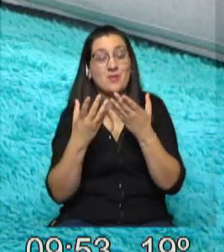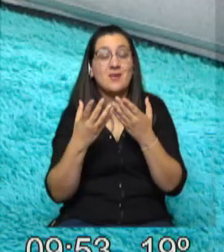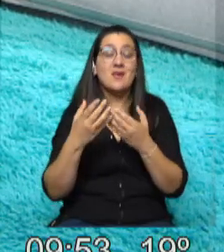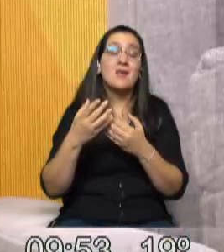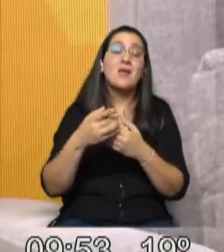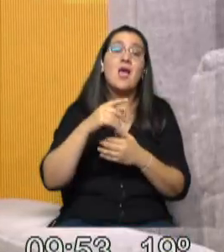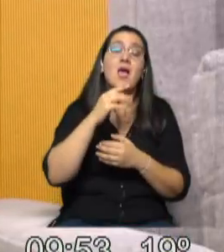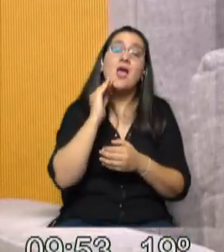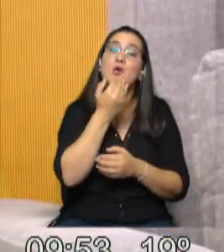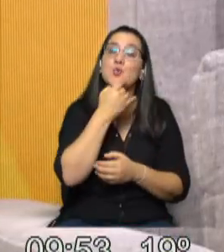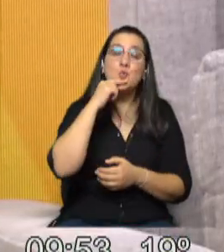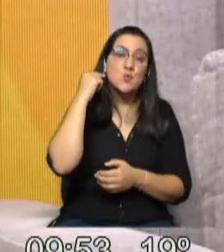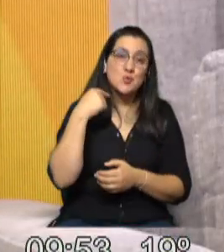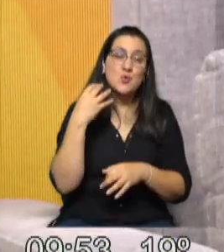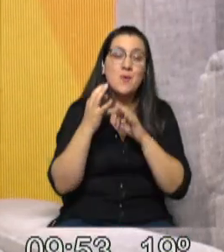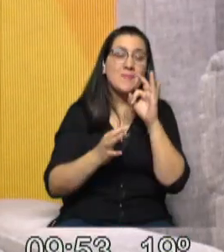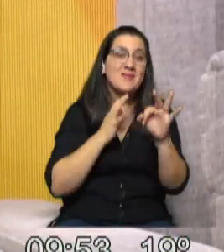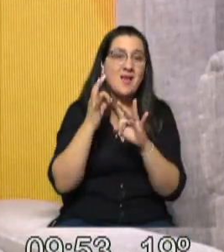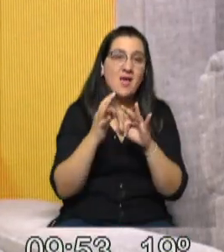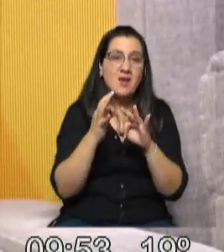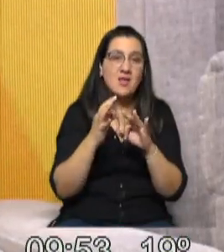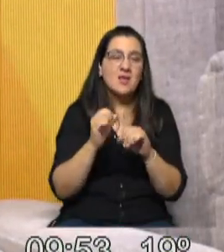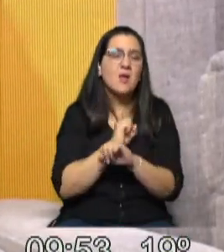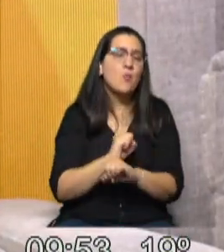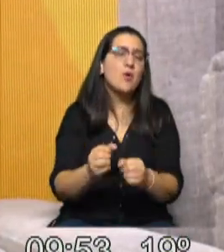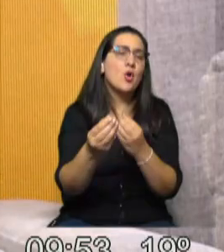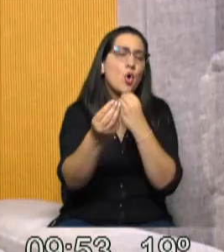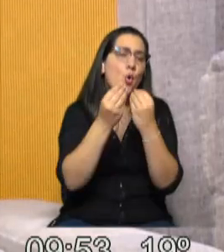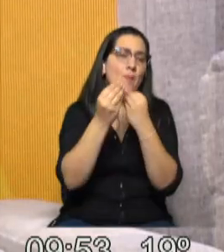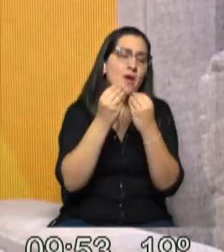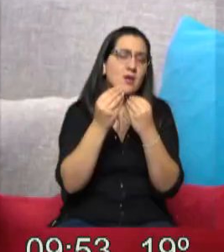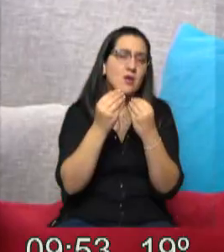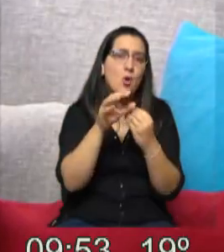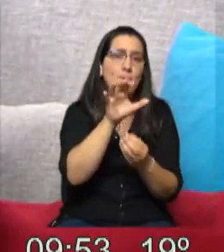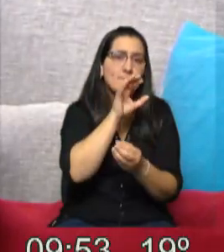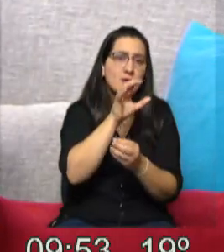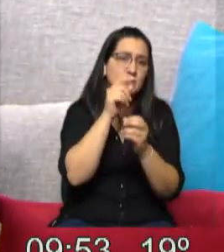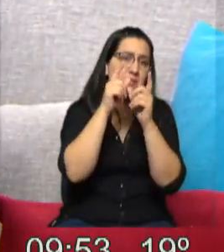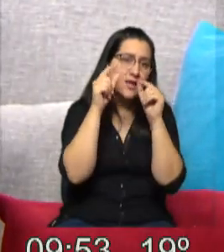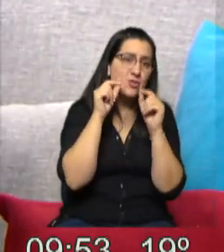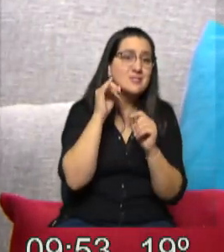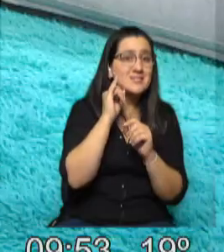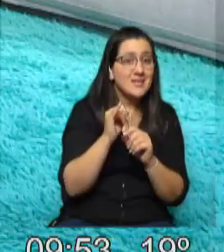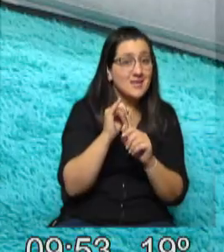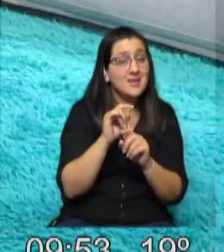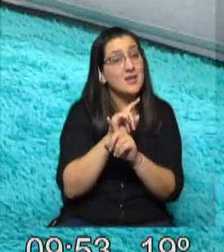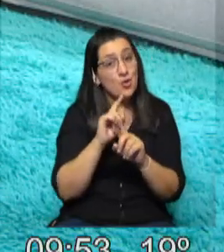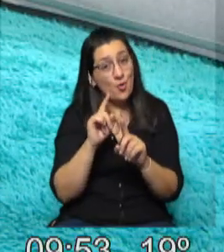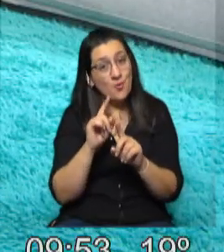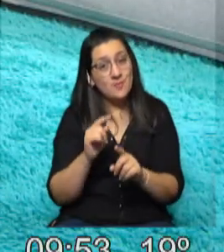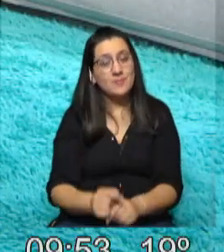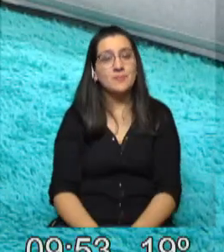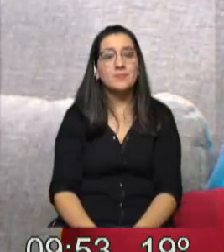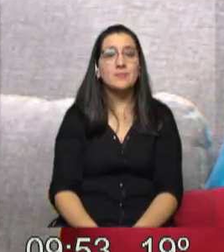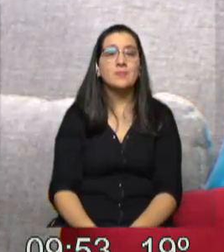a comprender qué cosas le podemos dar a de comer a nuestras mascotas y qué no, será también. Bienvenido. Exacto. Buen día. ¿Cómo estás? También mi terapia para los jueves de